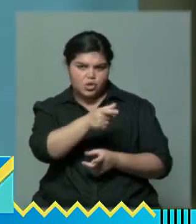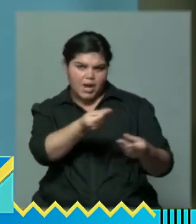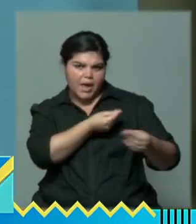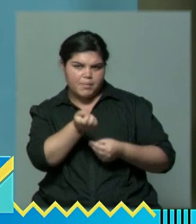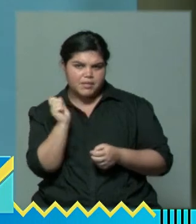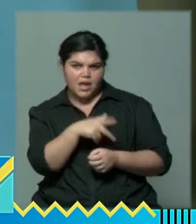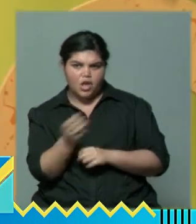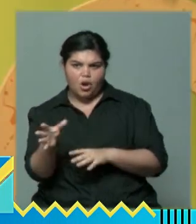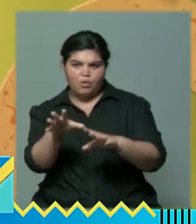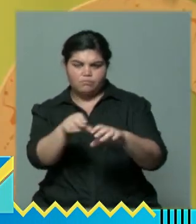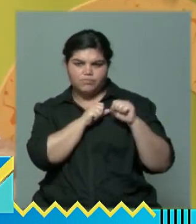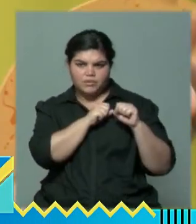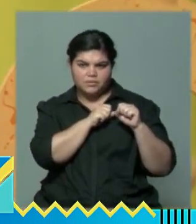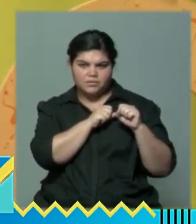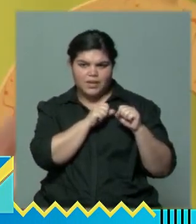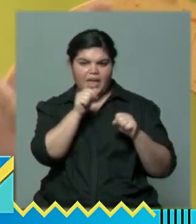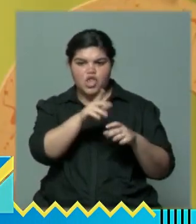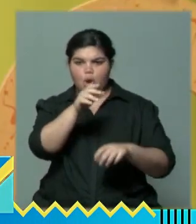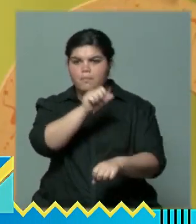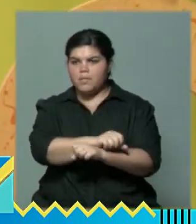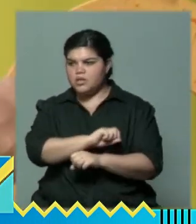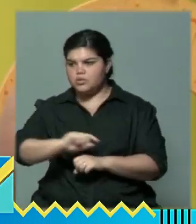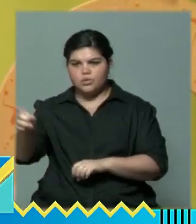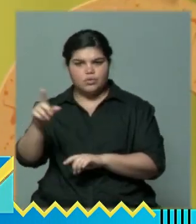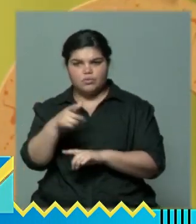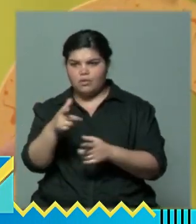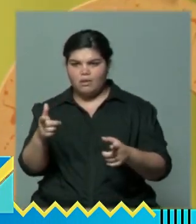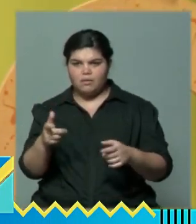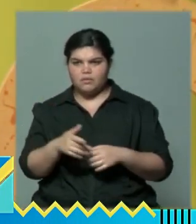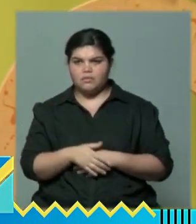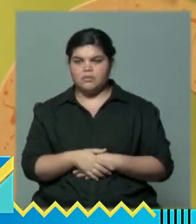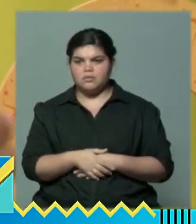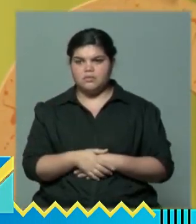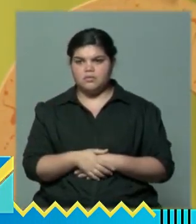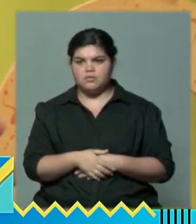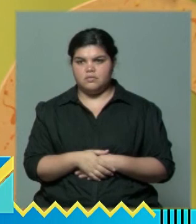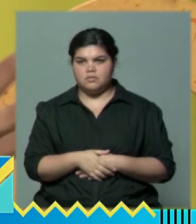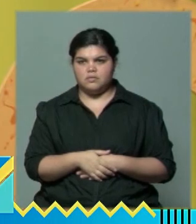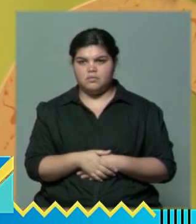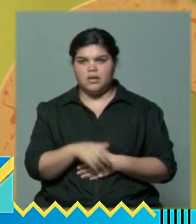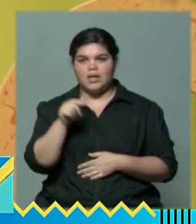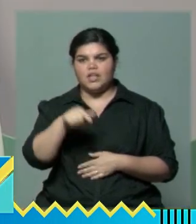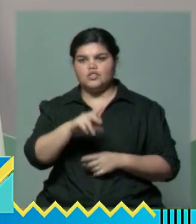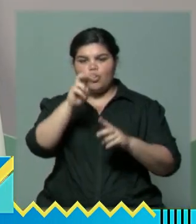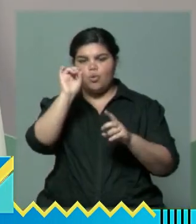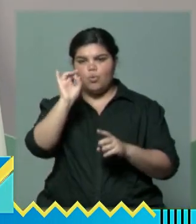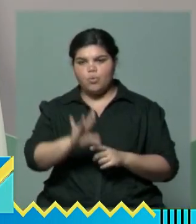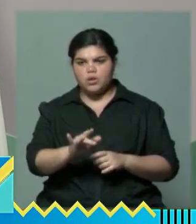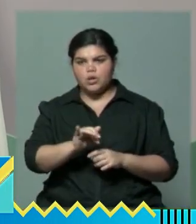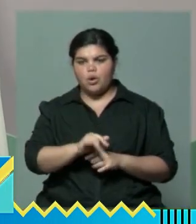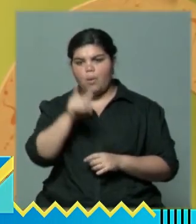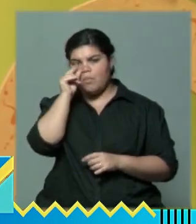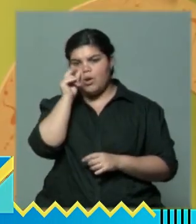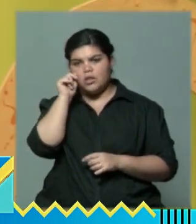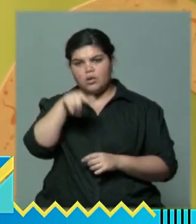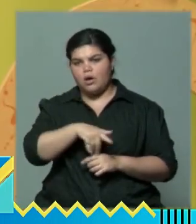va presa. Esa gente se reúne y hace sus fiestitas y demás con todo el staff político del momento.